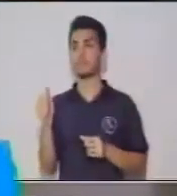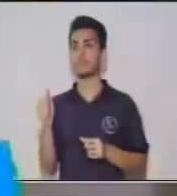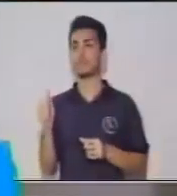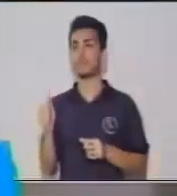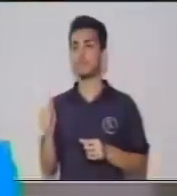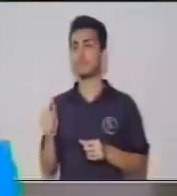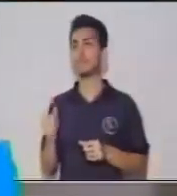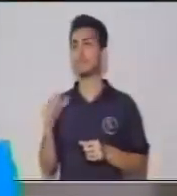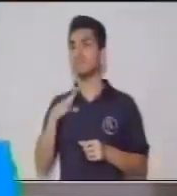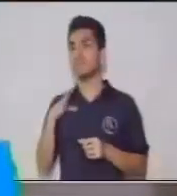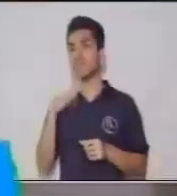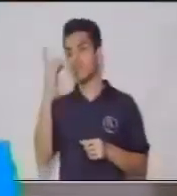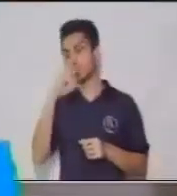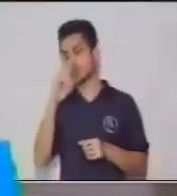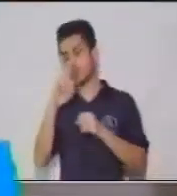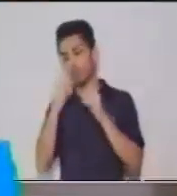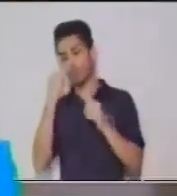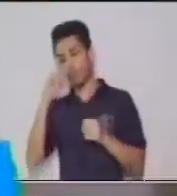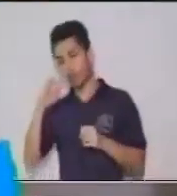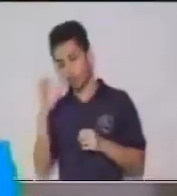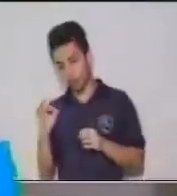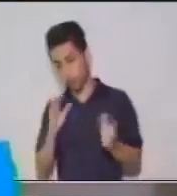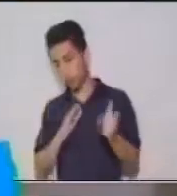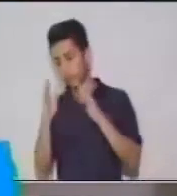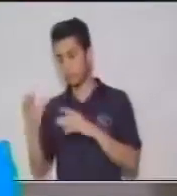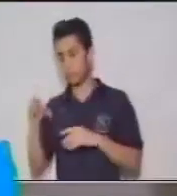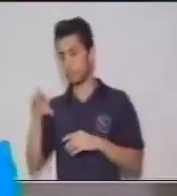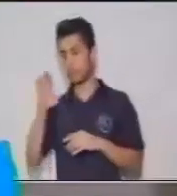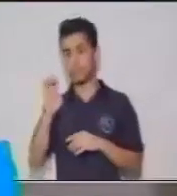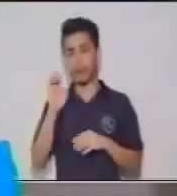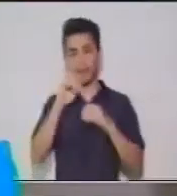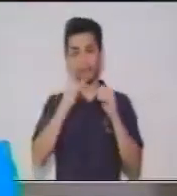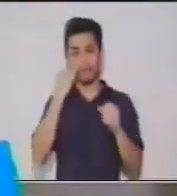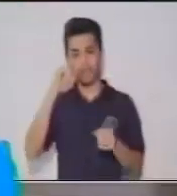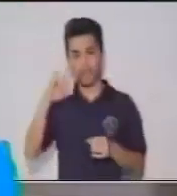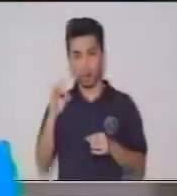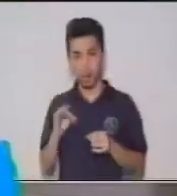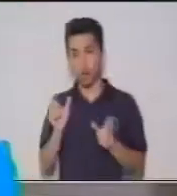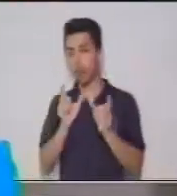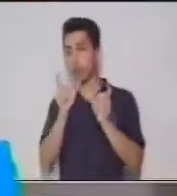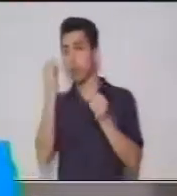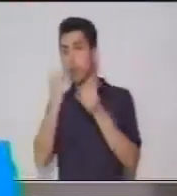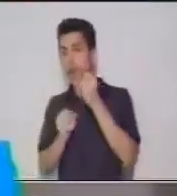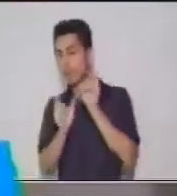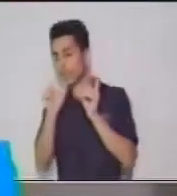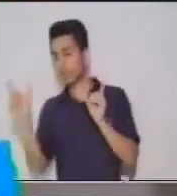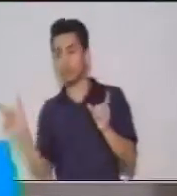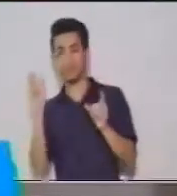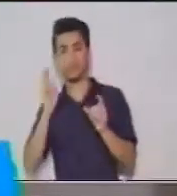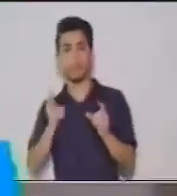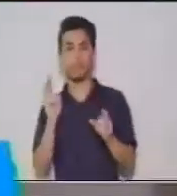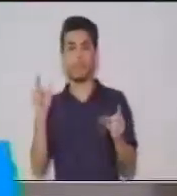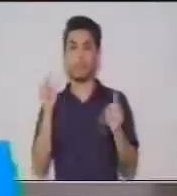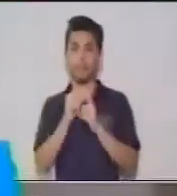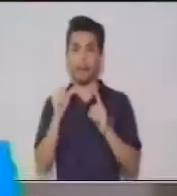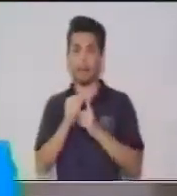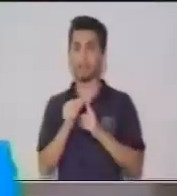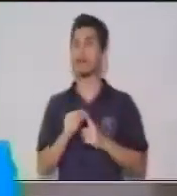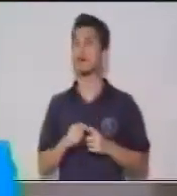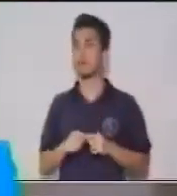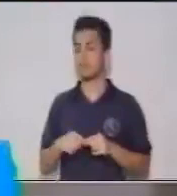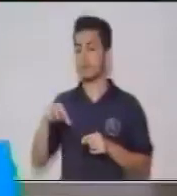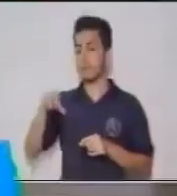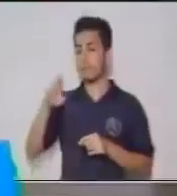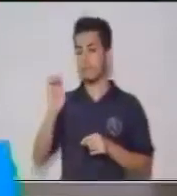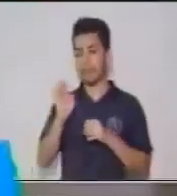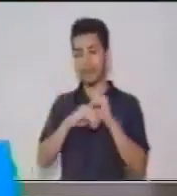El sufijo es el que va al final de la palabra y el